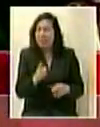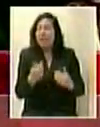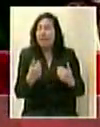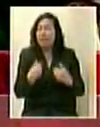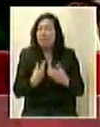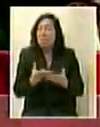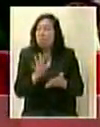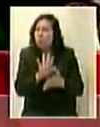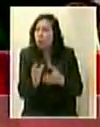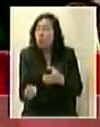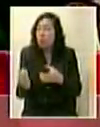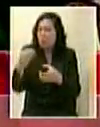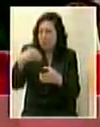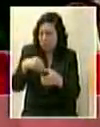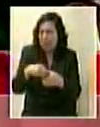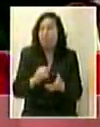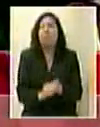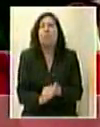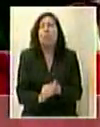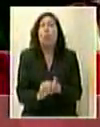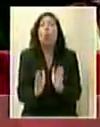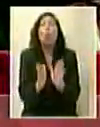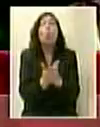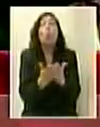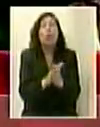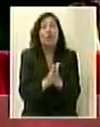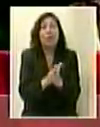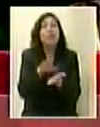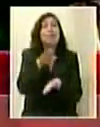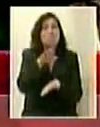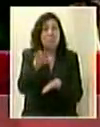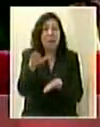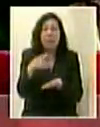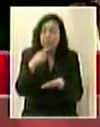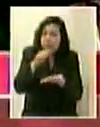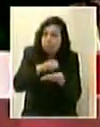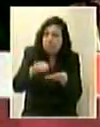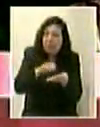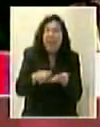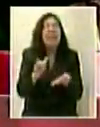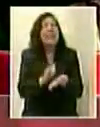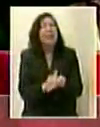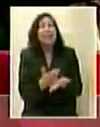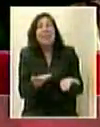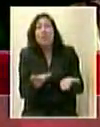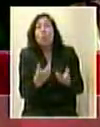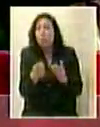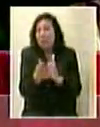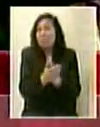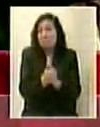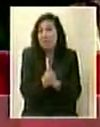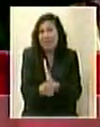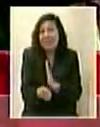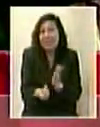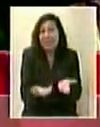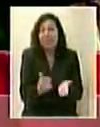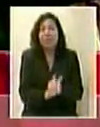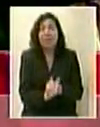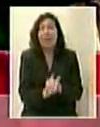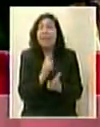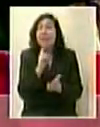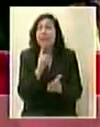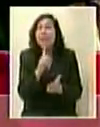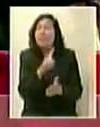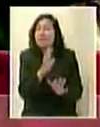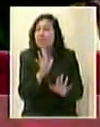debemos incorporar, Jorge, un cuaderno de viaje. O sea, esta va a ser una experiencia de cerca